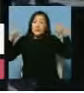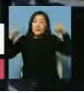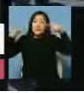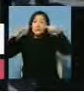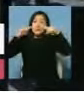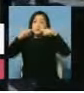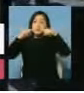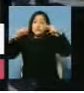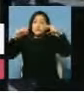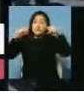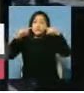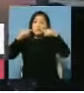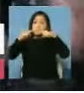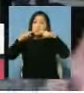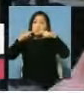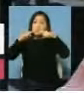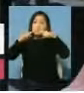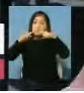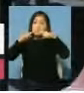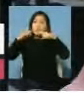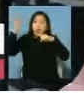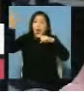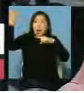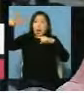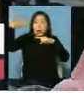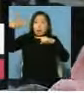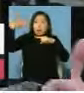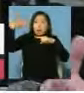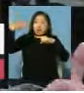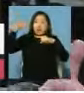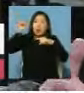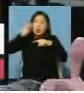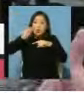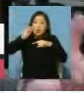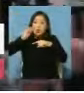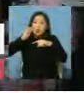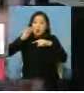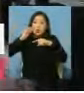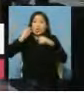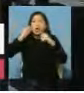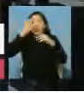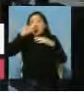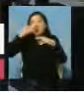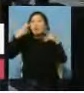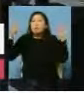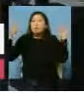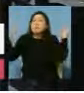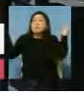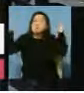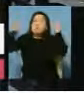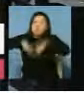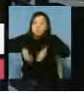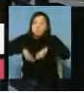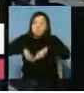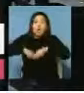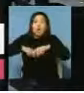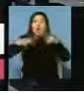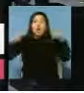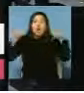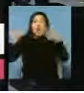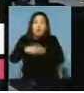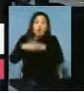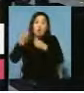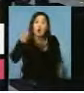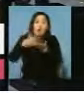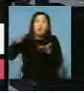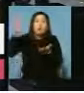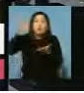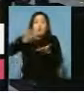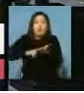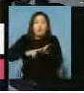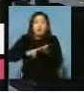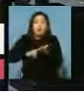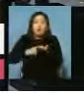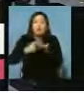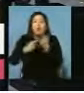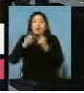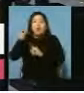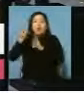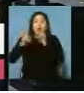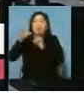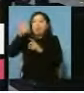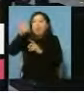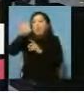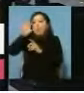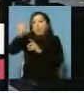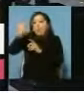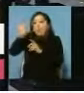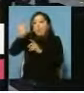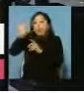contacto y daban a luz un rato muy fuerte y volvían a caer, volvían a cortarse. Algunos